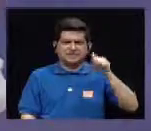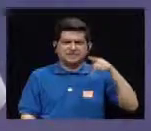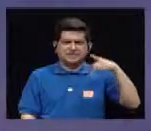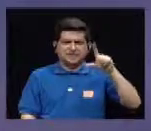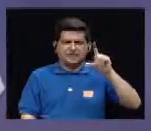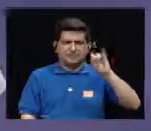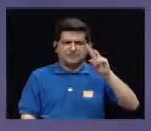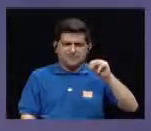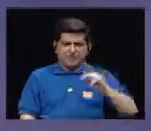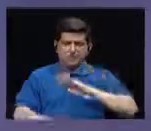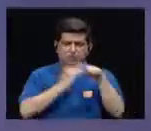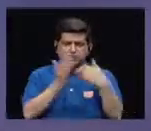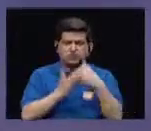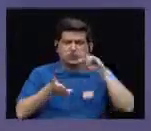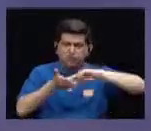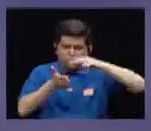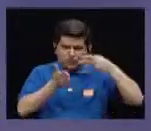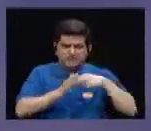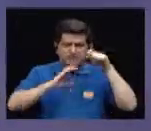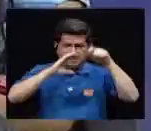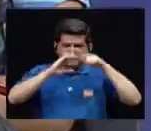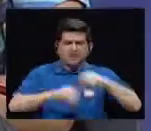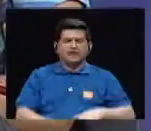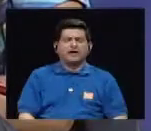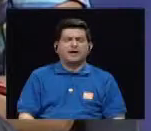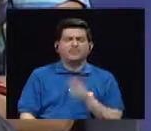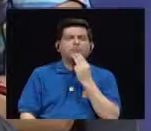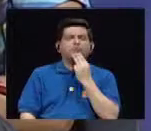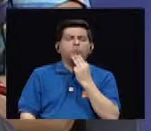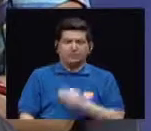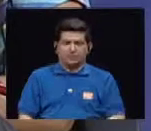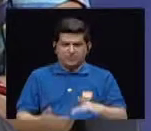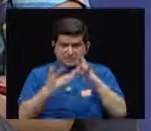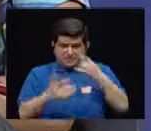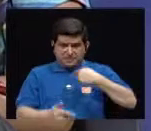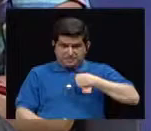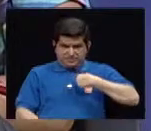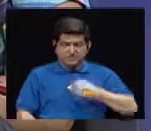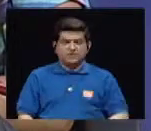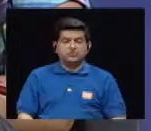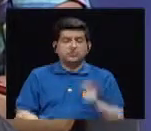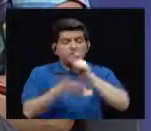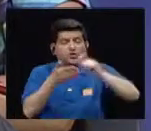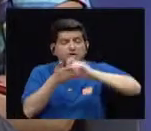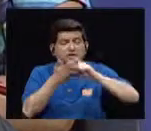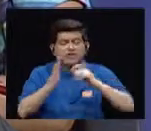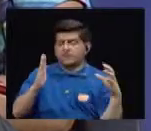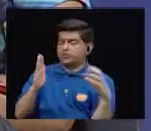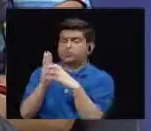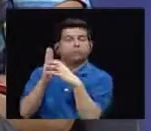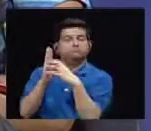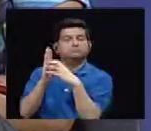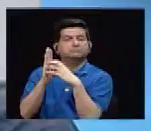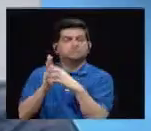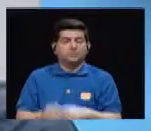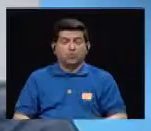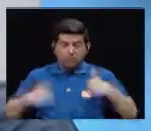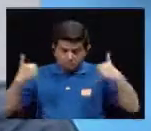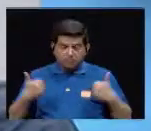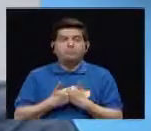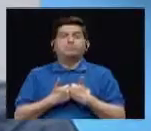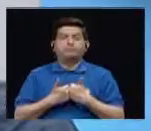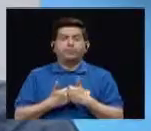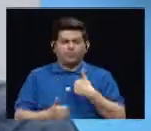Keaton y todo esto, digamos, todo el cine mudo. Entonces, para nosotros, especialmente para mí, porque me tocó escribir el guión, fue un